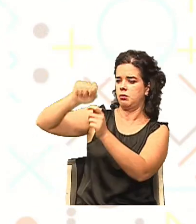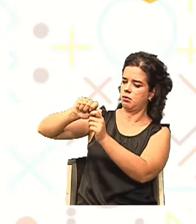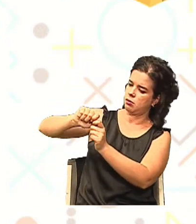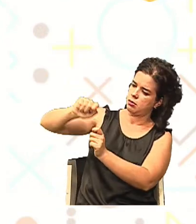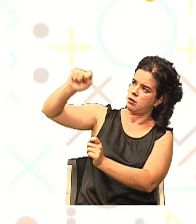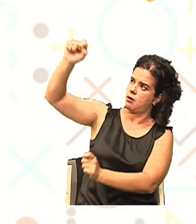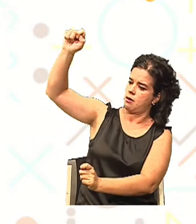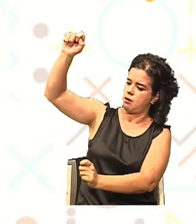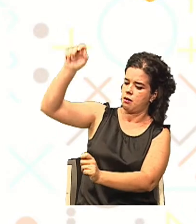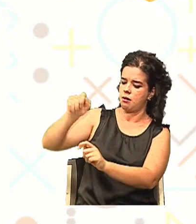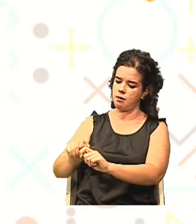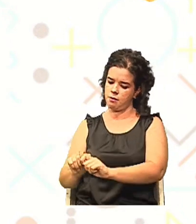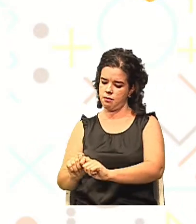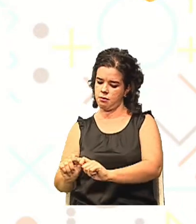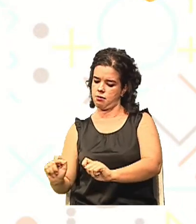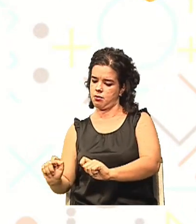medidas